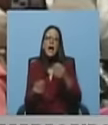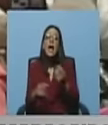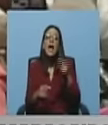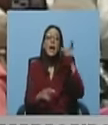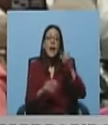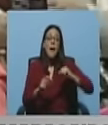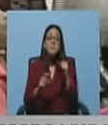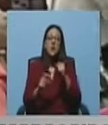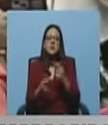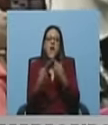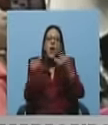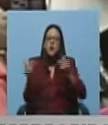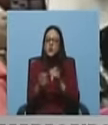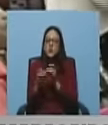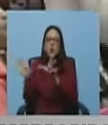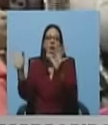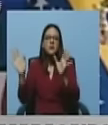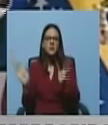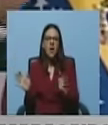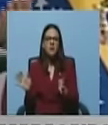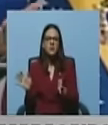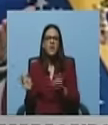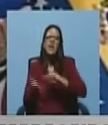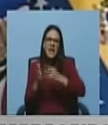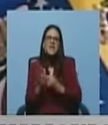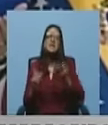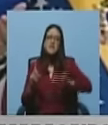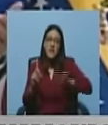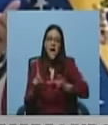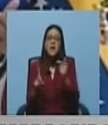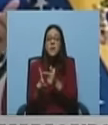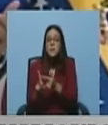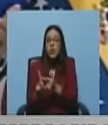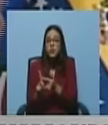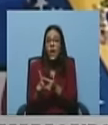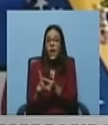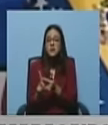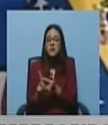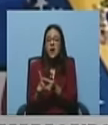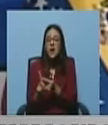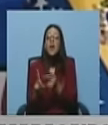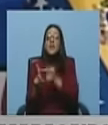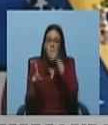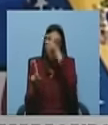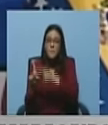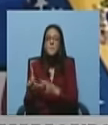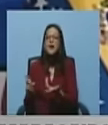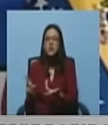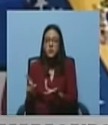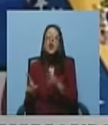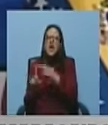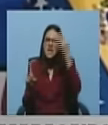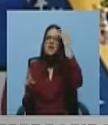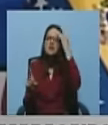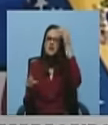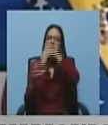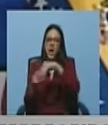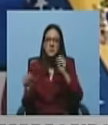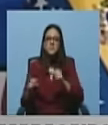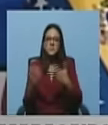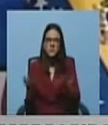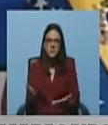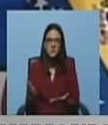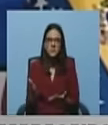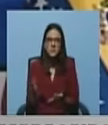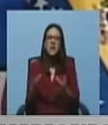liberara. Eso nos habla de la importancia de ese ciudadano y de lo que sabe y